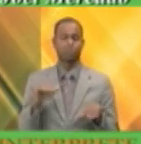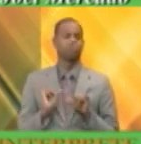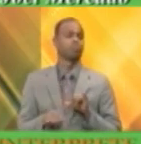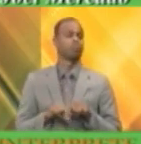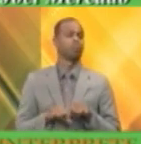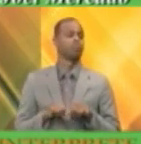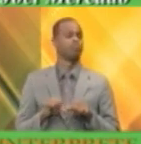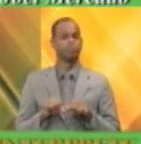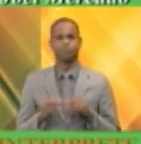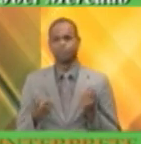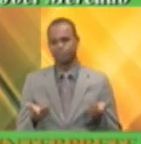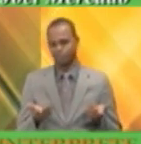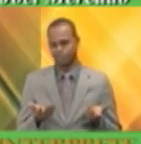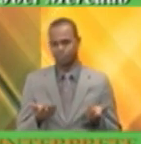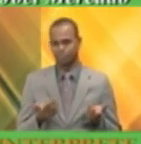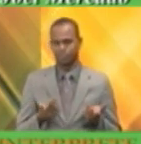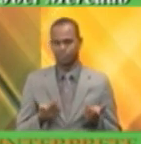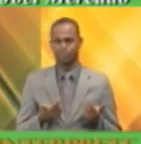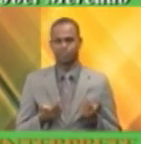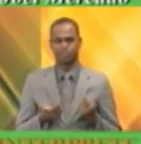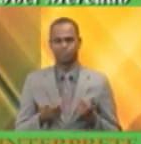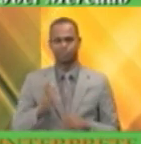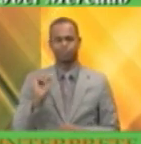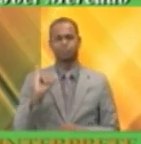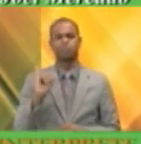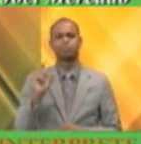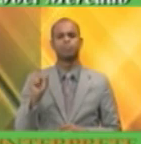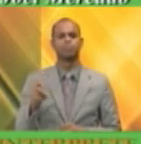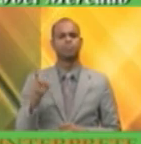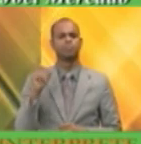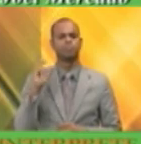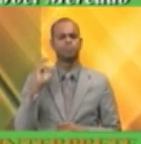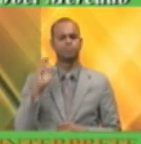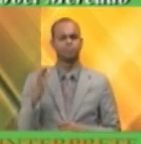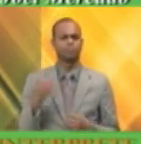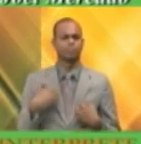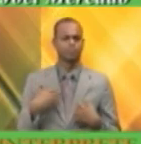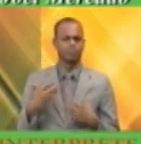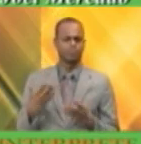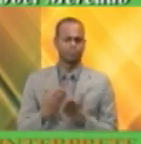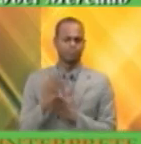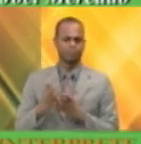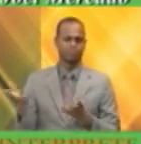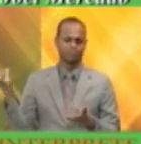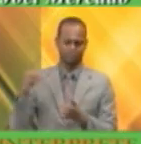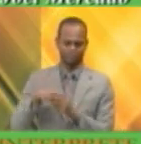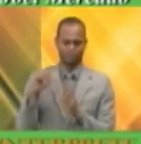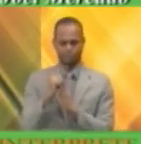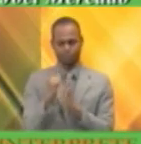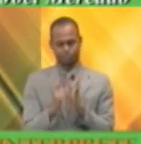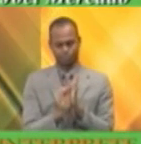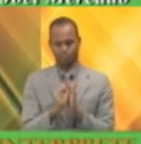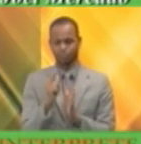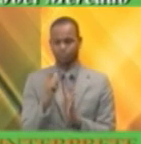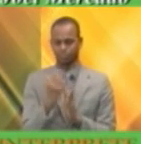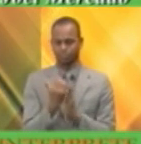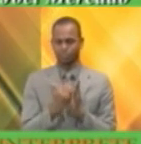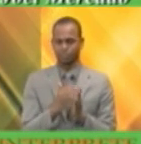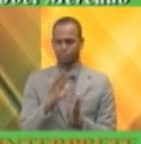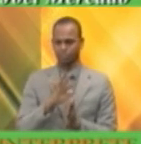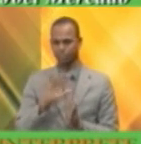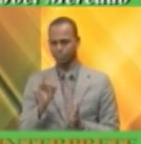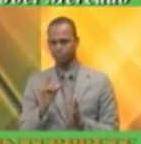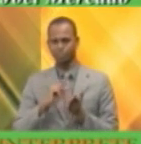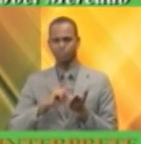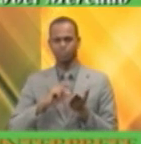aquí. ¿Tiene? Entonces, pero también tenemos derecho a la participación. Claro que sí. Eso dice claro la ley, dice el artículo 58 claro de